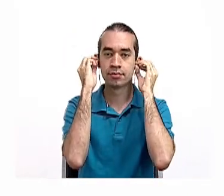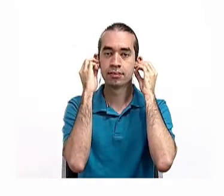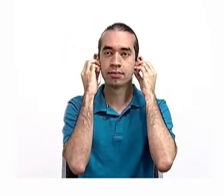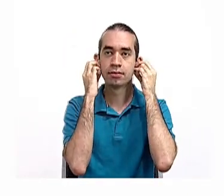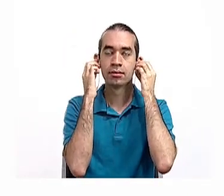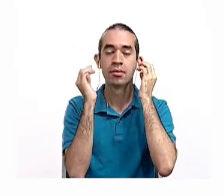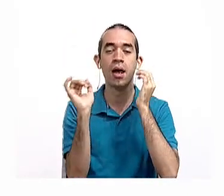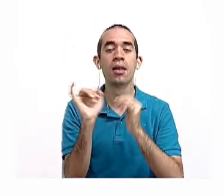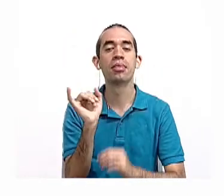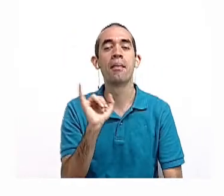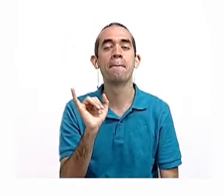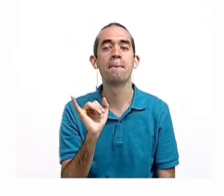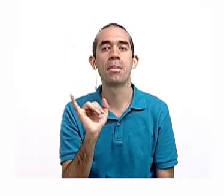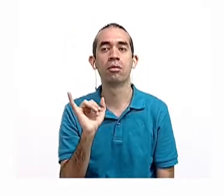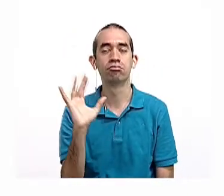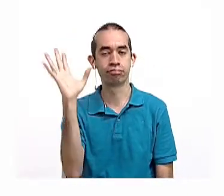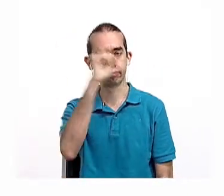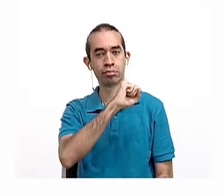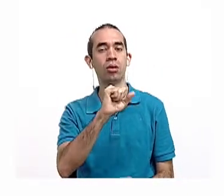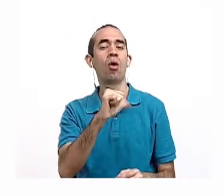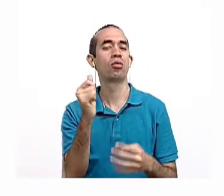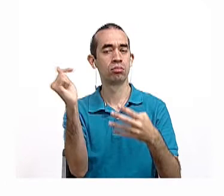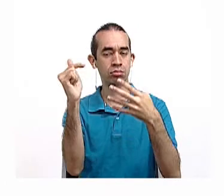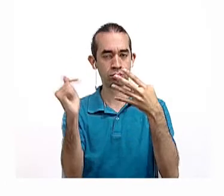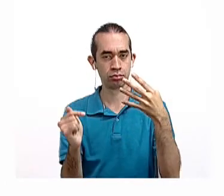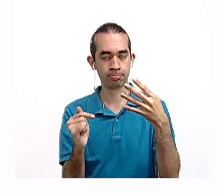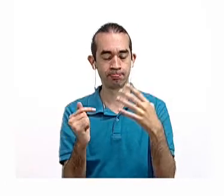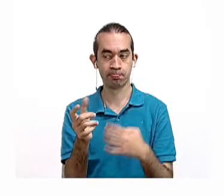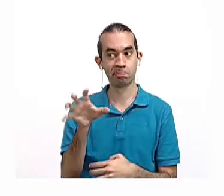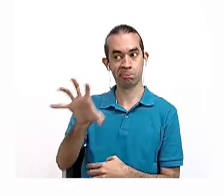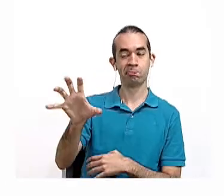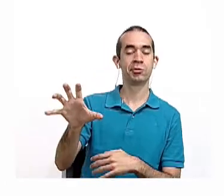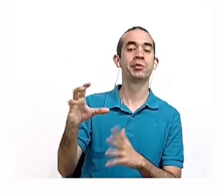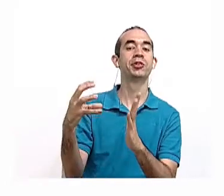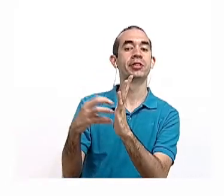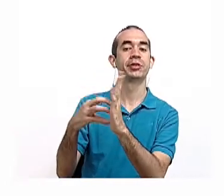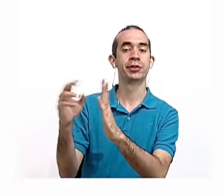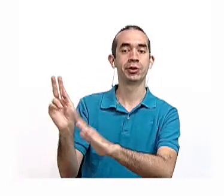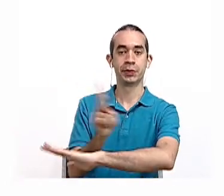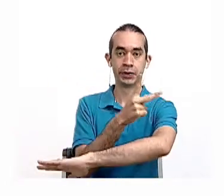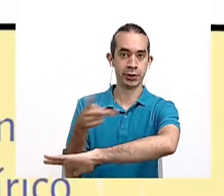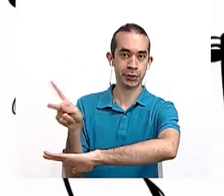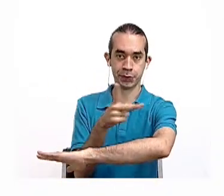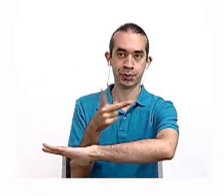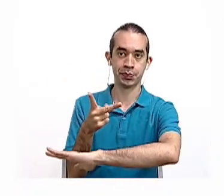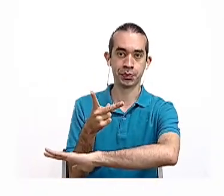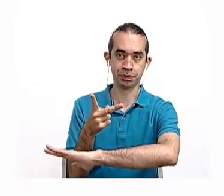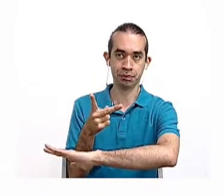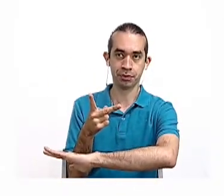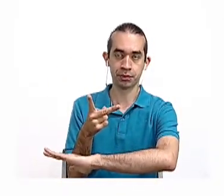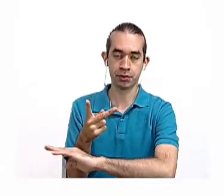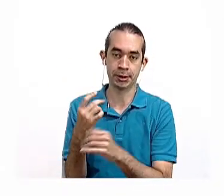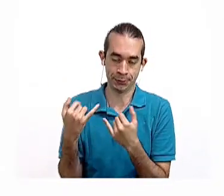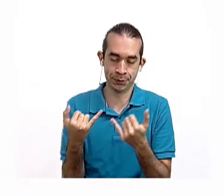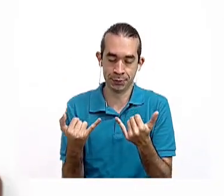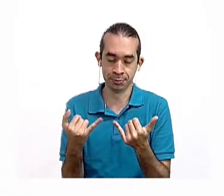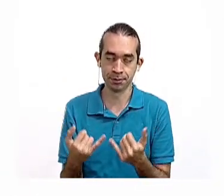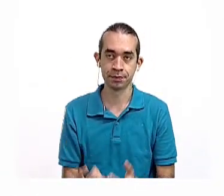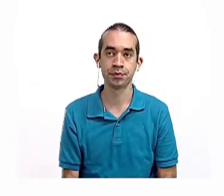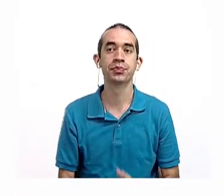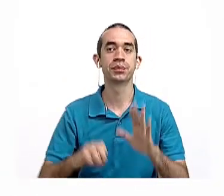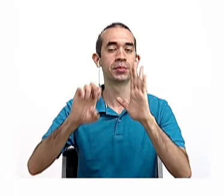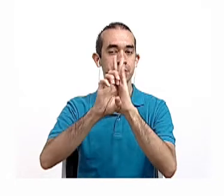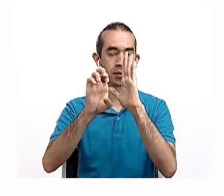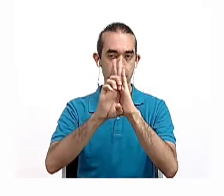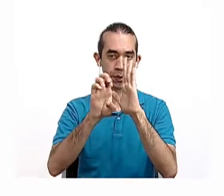Pero también encontraremos otros elementos propios de los textos líricos, presentes en la actualidad. Por